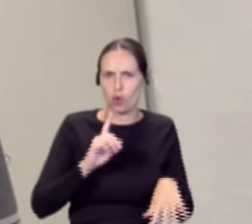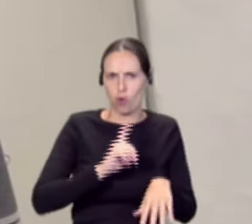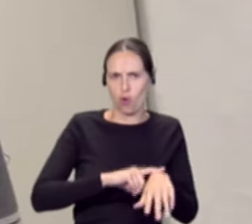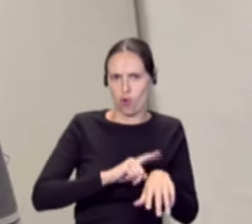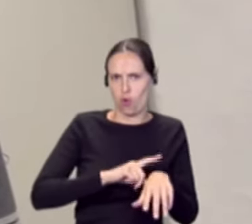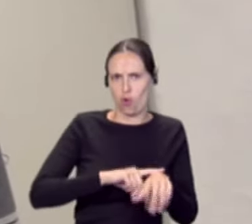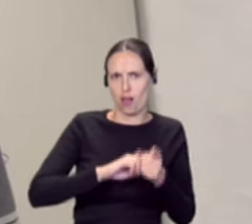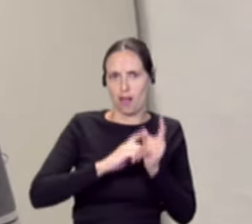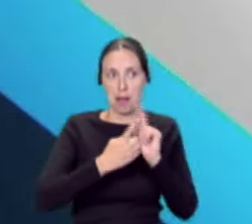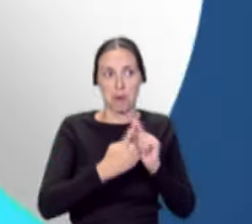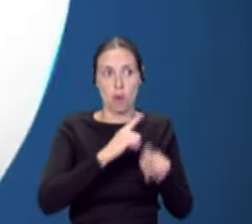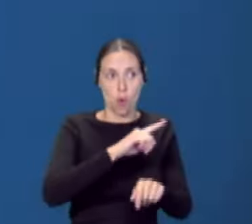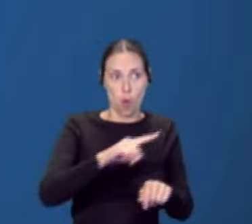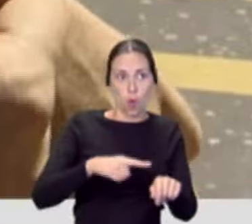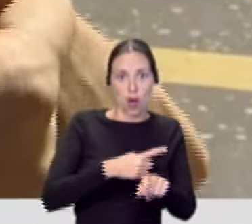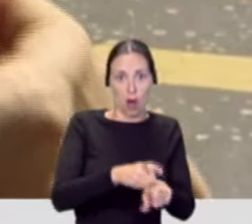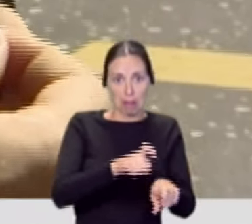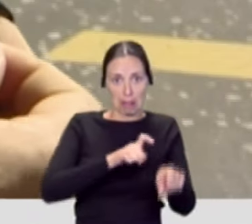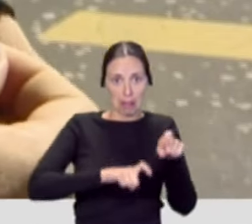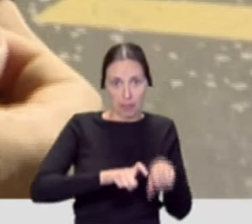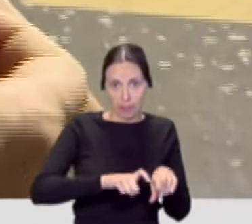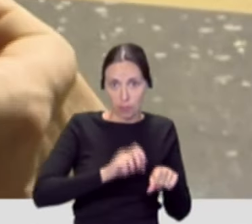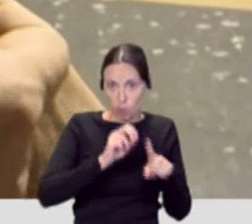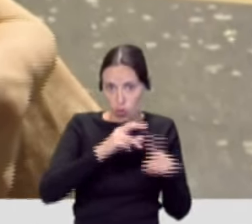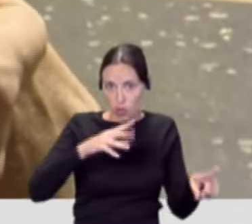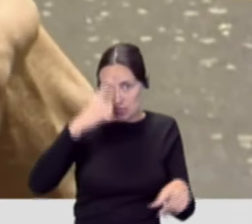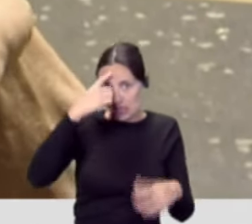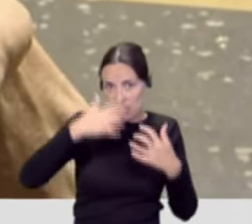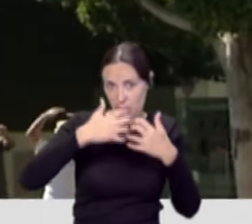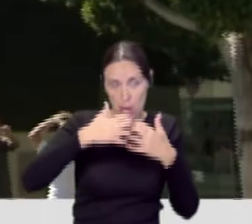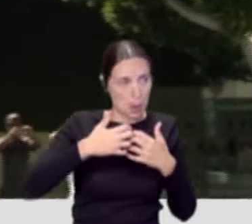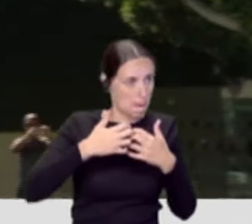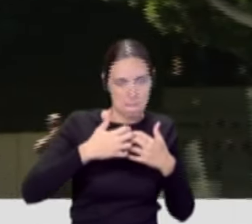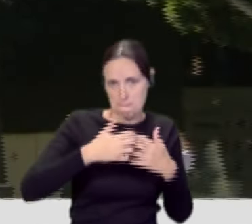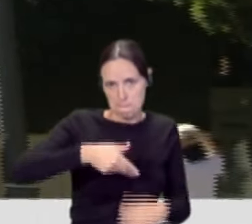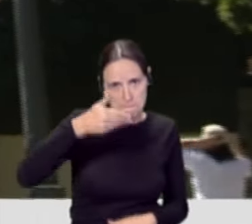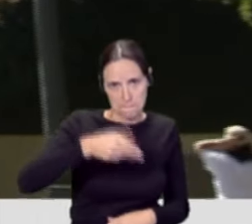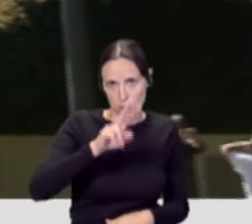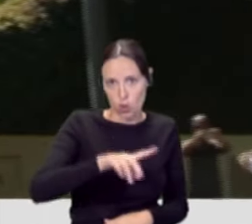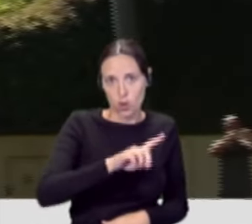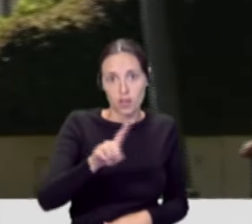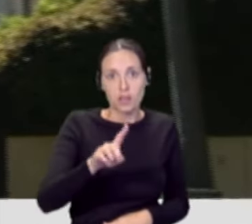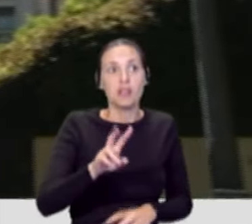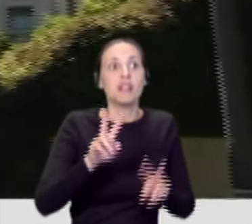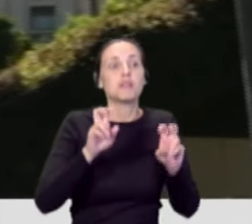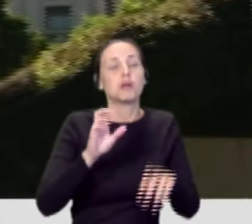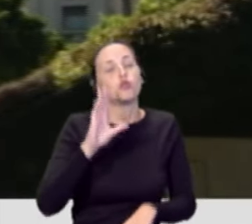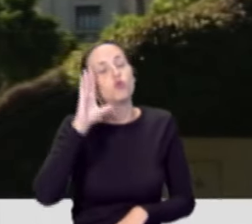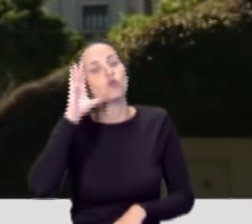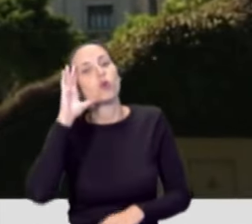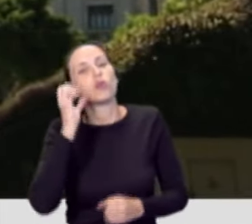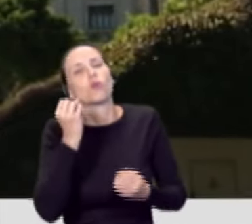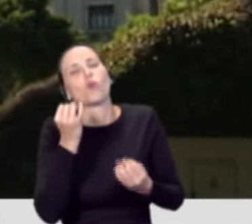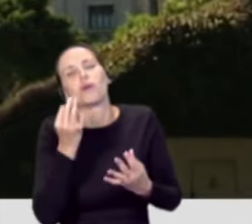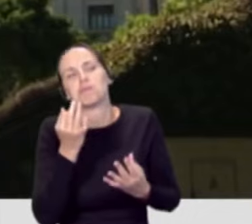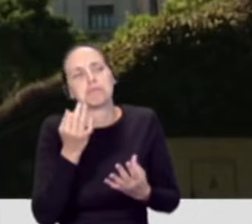de una hora a nivel cerebral no es significativo. A nivel de los ritmos de vigilia-sueño no es muy significativo,